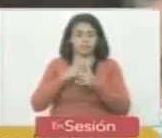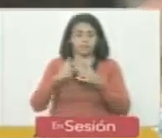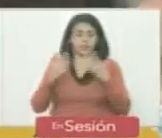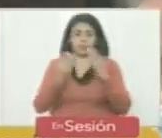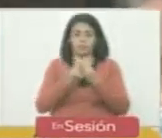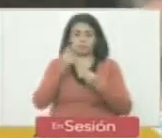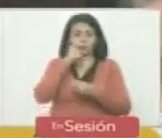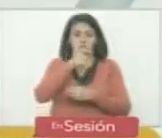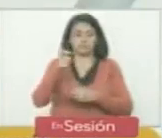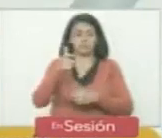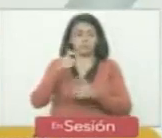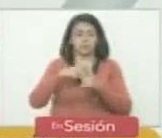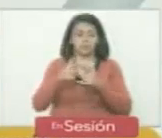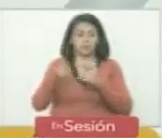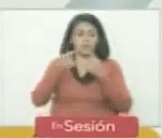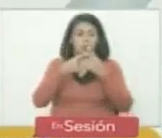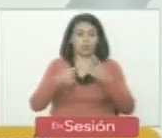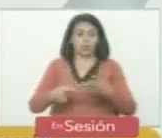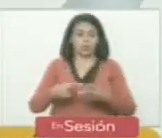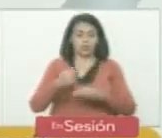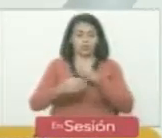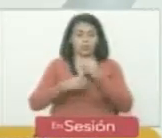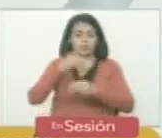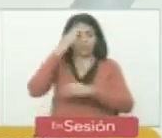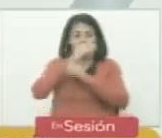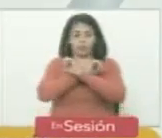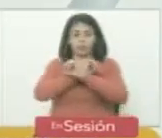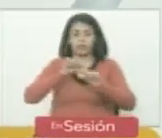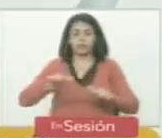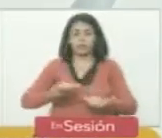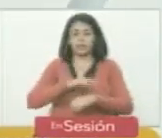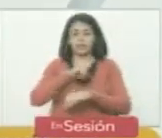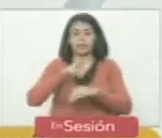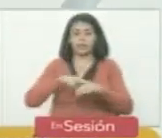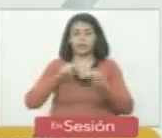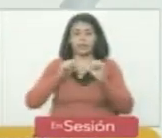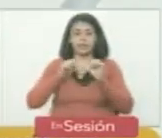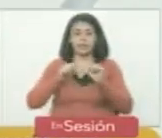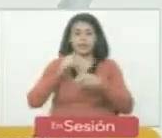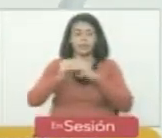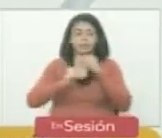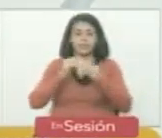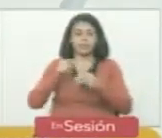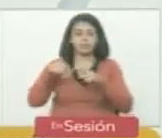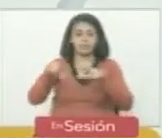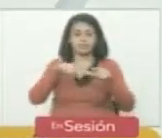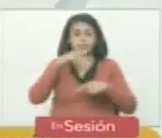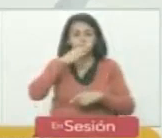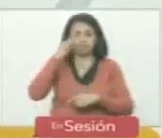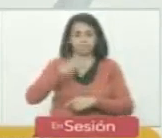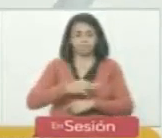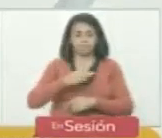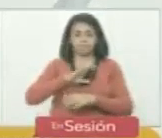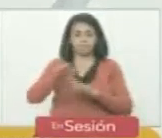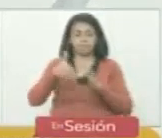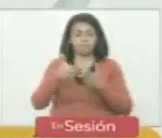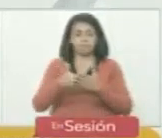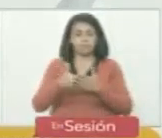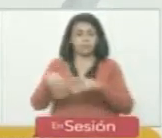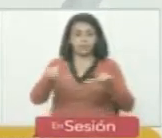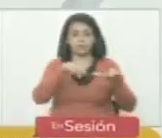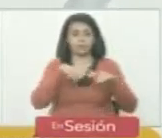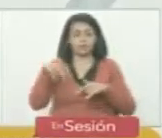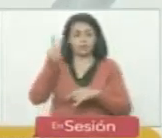su pueblo y demás componentes de la Fuerza Armada Nacional Bolivariana, garantizando el